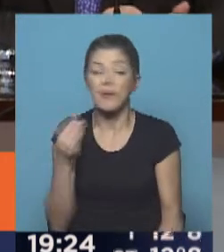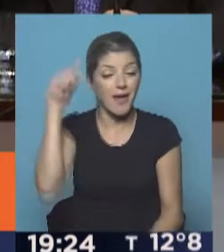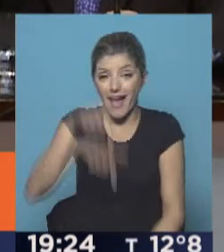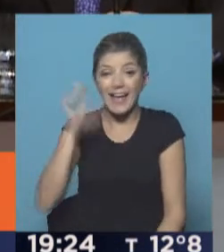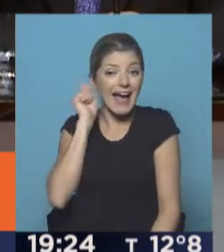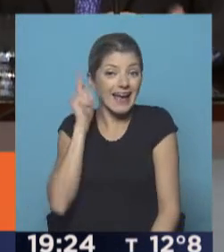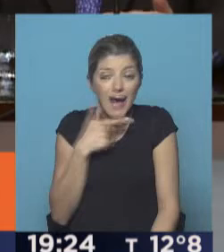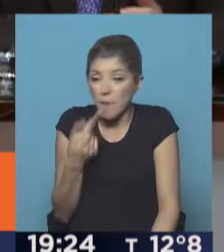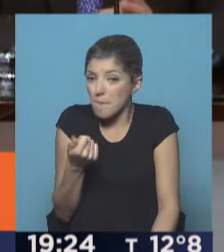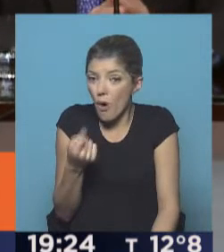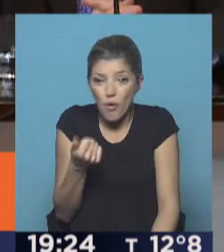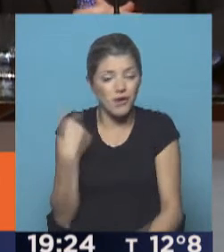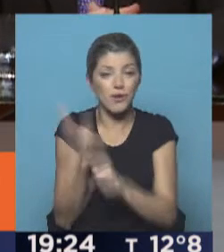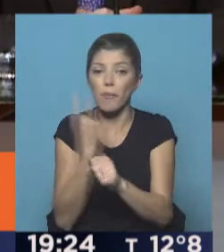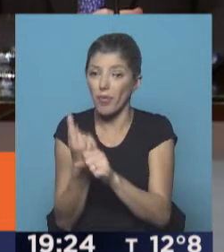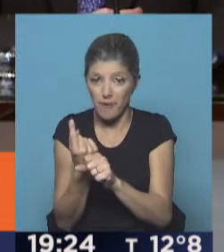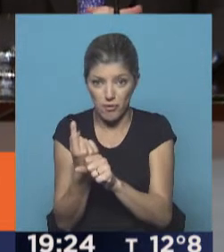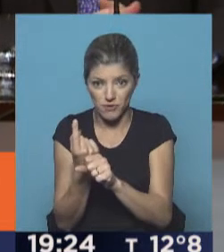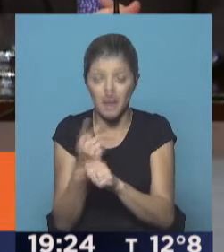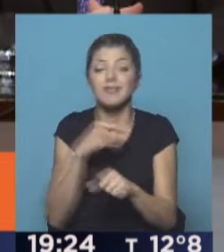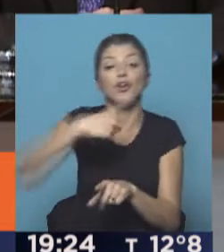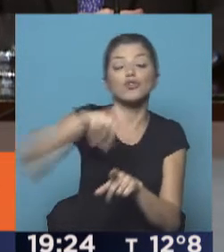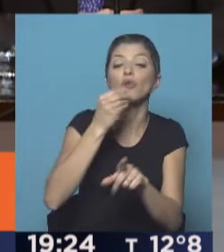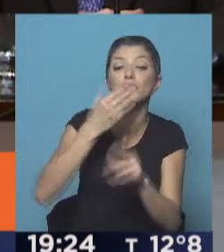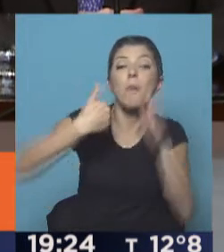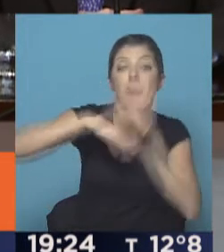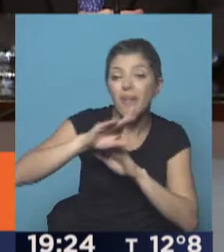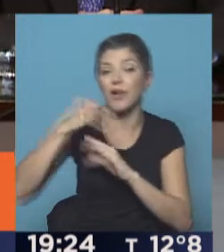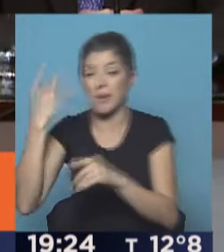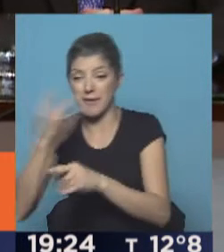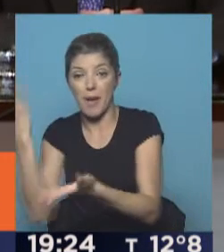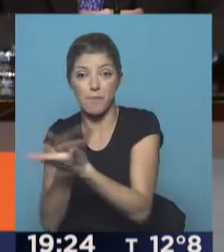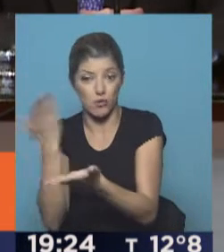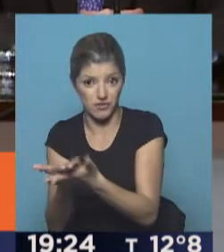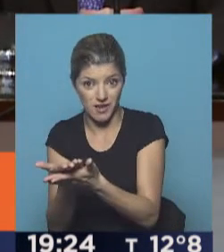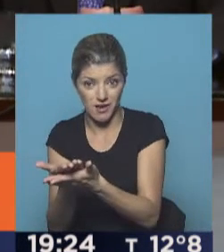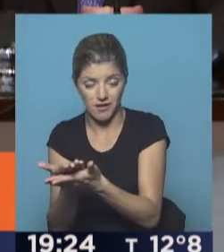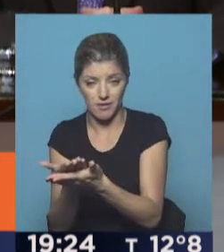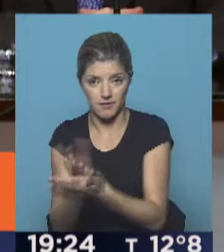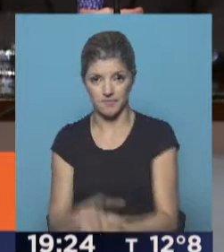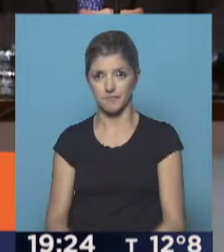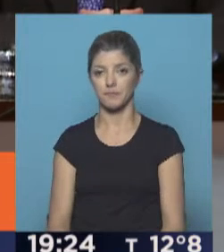tenemos suficiente gas para lo que queremos consumir y lo que queremos producir y crecer. Y tenemos que ser